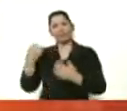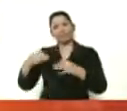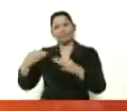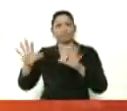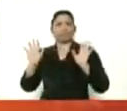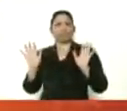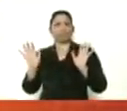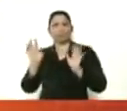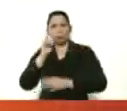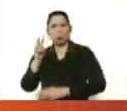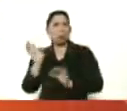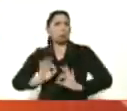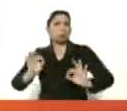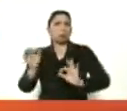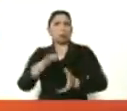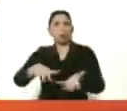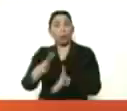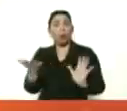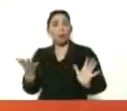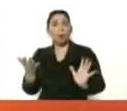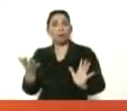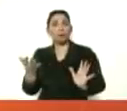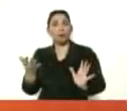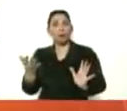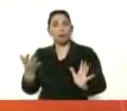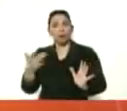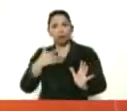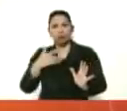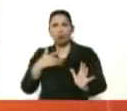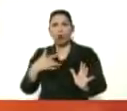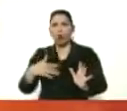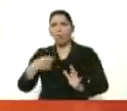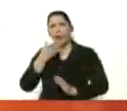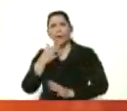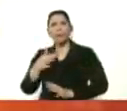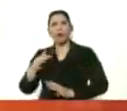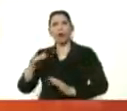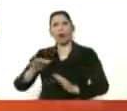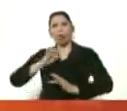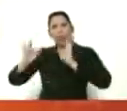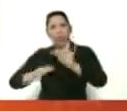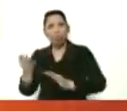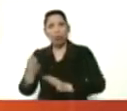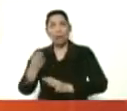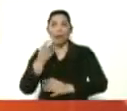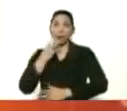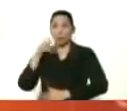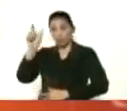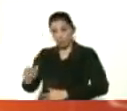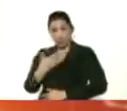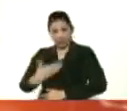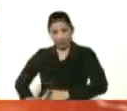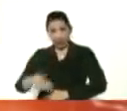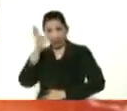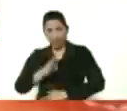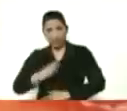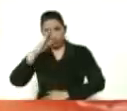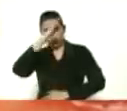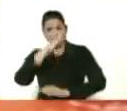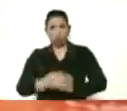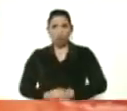1% no le ve riesgo si me contagio. Ahí está Bolsonaro y... Lenín